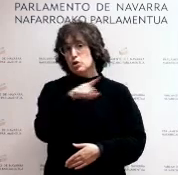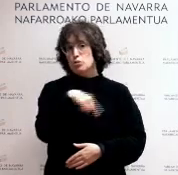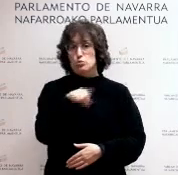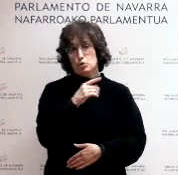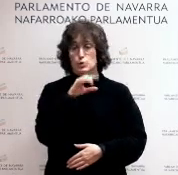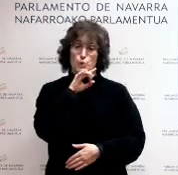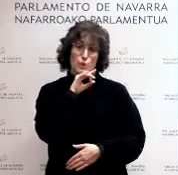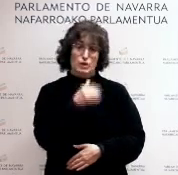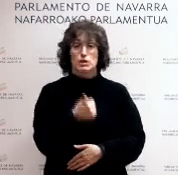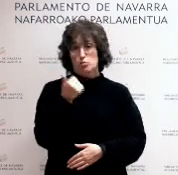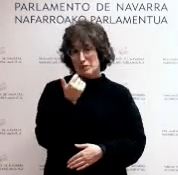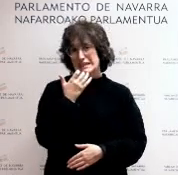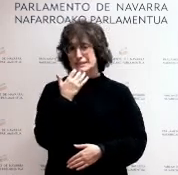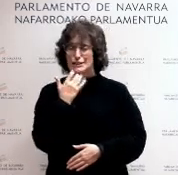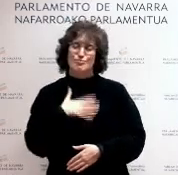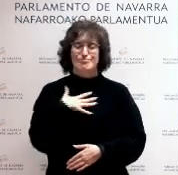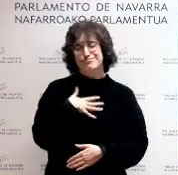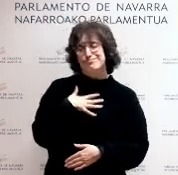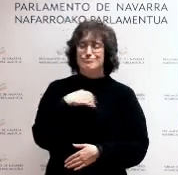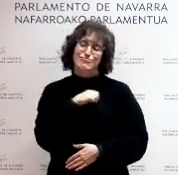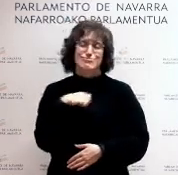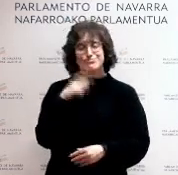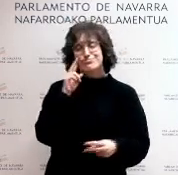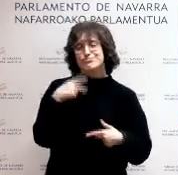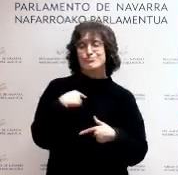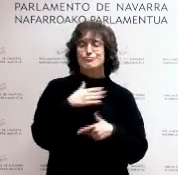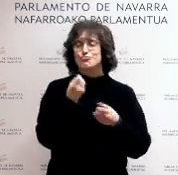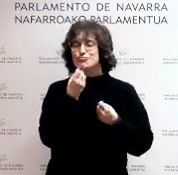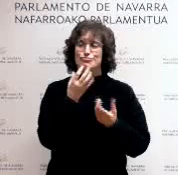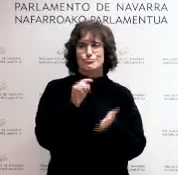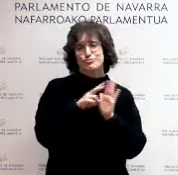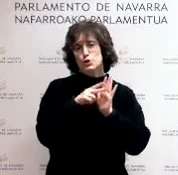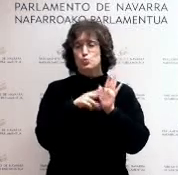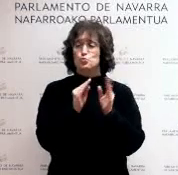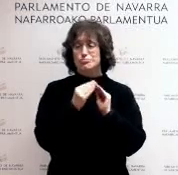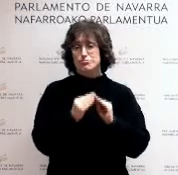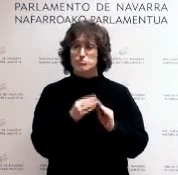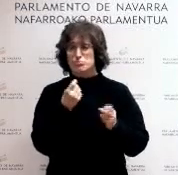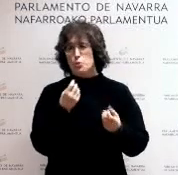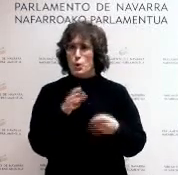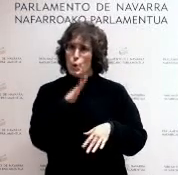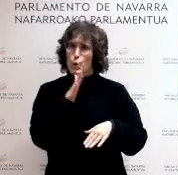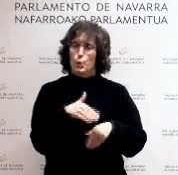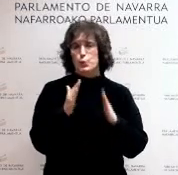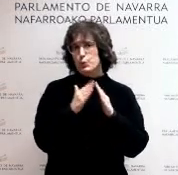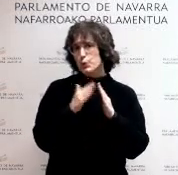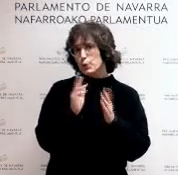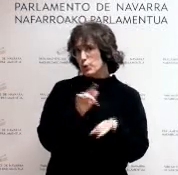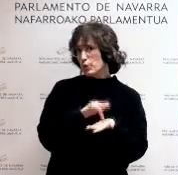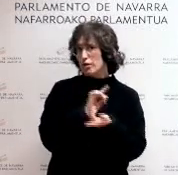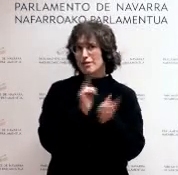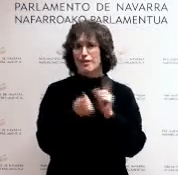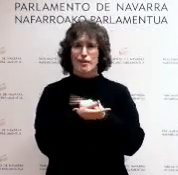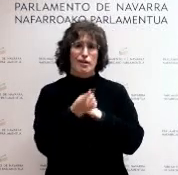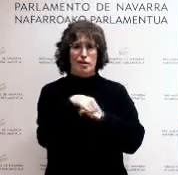siempre, felicitándose y reconociéndose unos a otros las normativas que hacen y el enorme cambio que en vivienda y que además no van a cambiar, van a